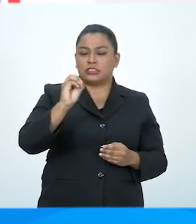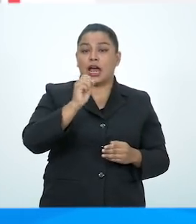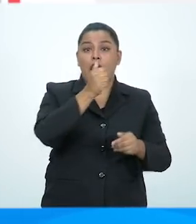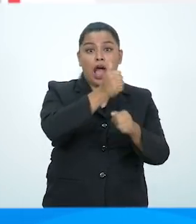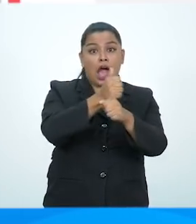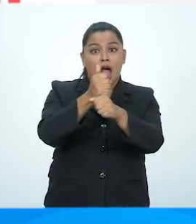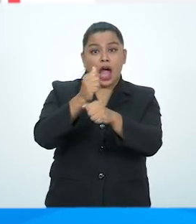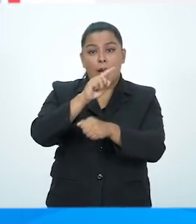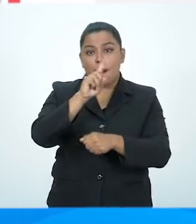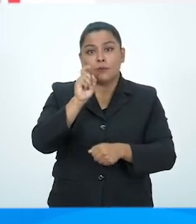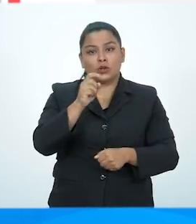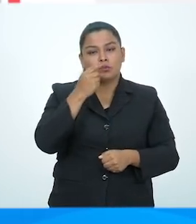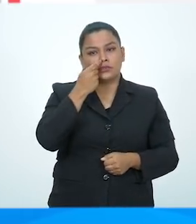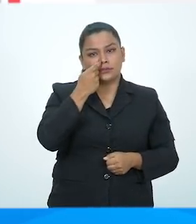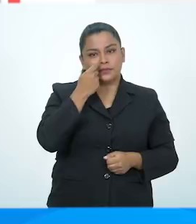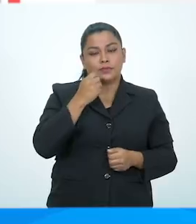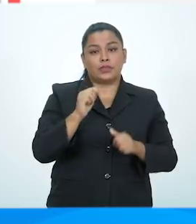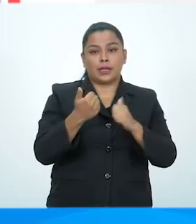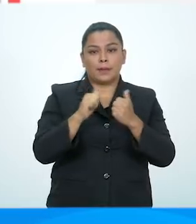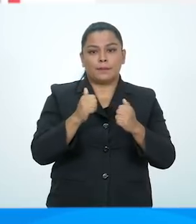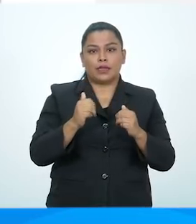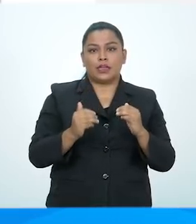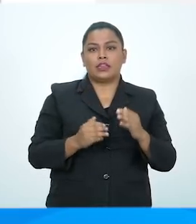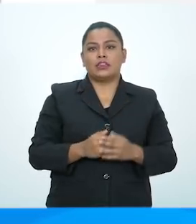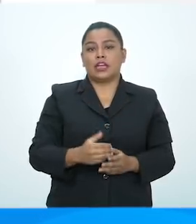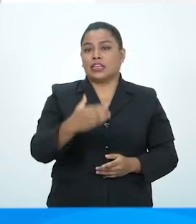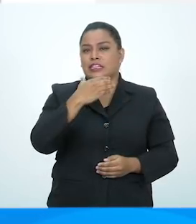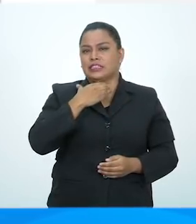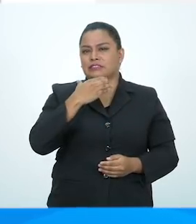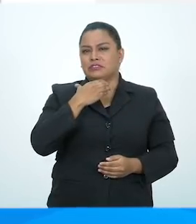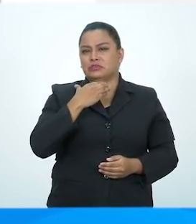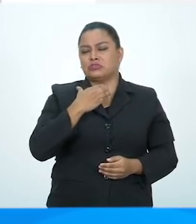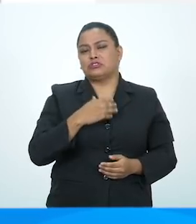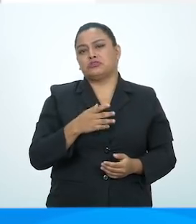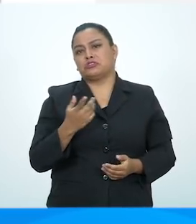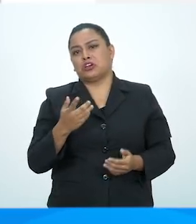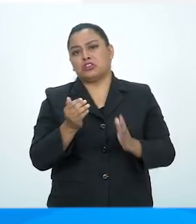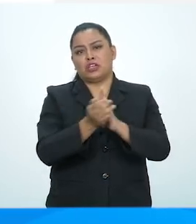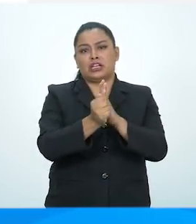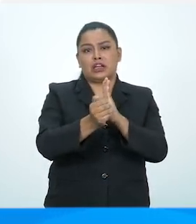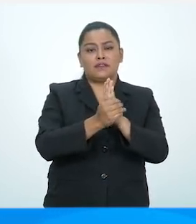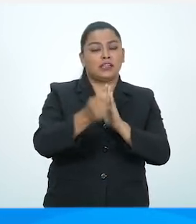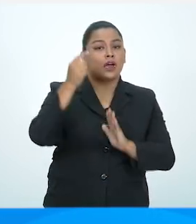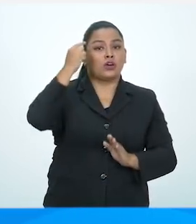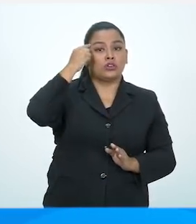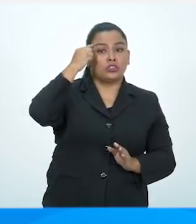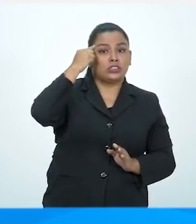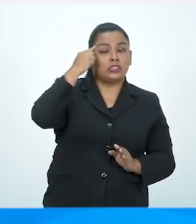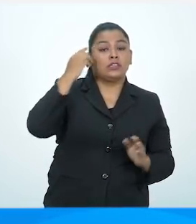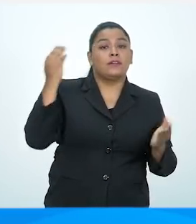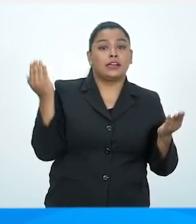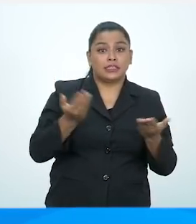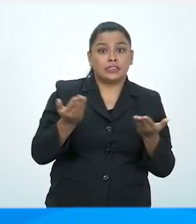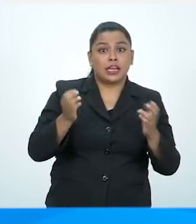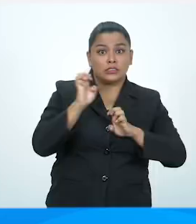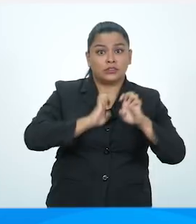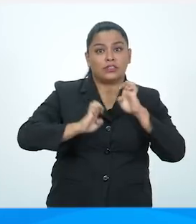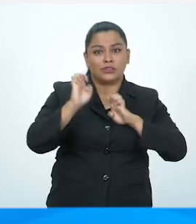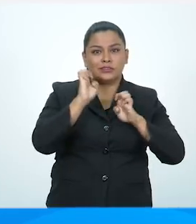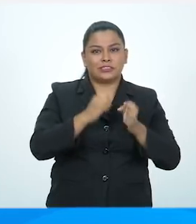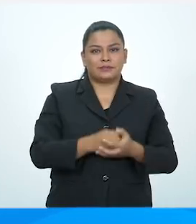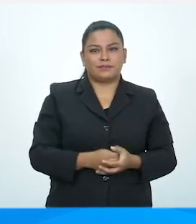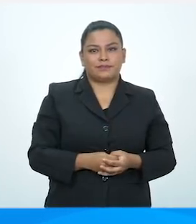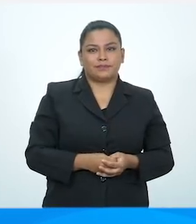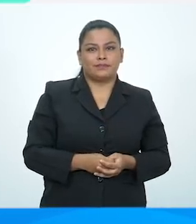que tiene cada ítem de acuerdo al nivel de dificultad de la habilidad cognitiva que se evalúa.